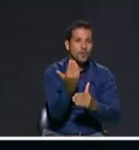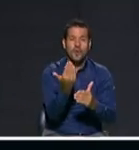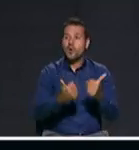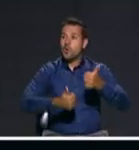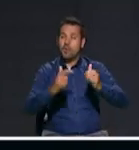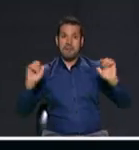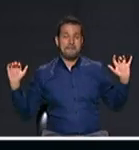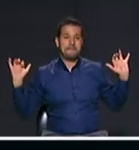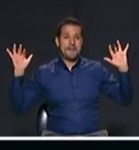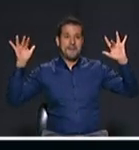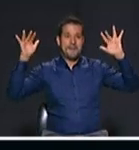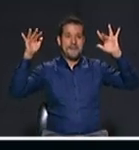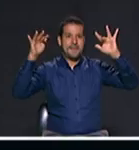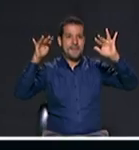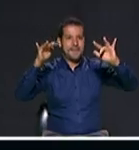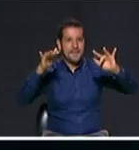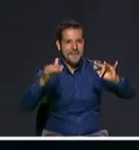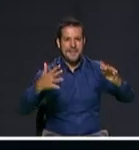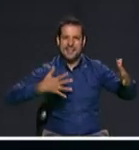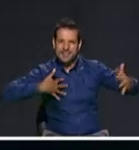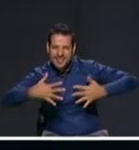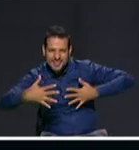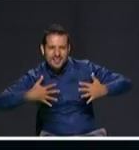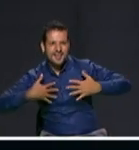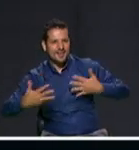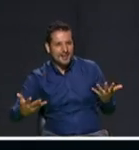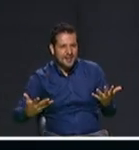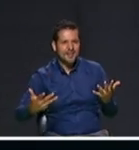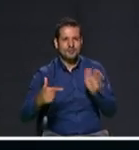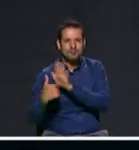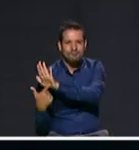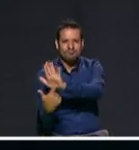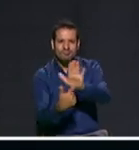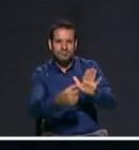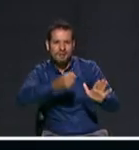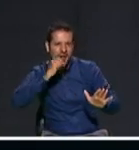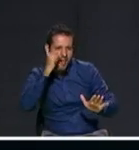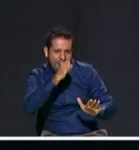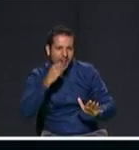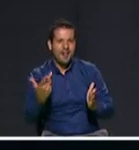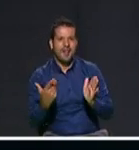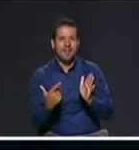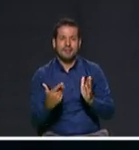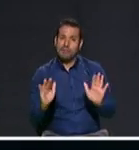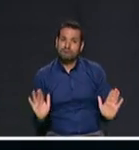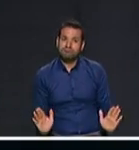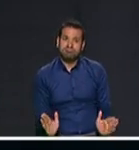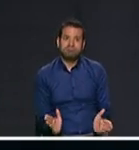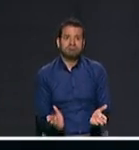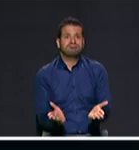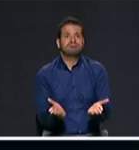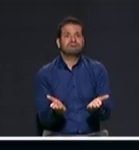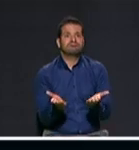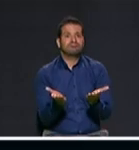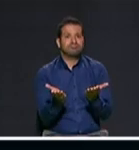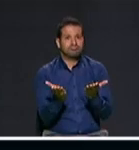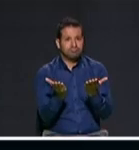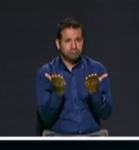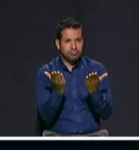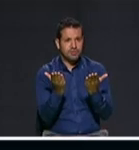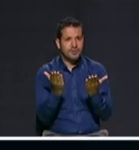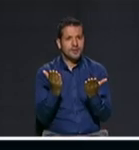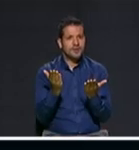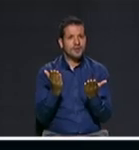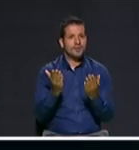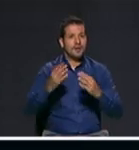indiscutiblemente hay que hacerlo urgentemente hay que mejorar plaza mayor